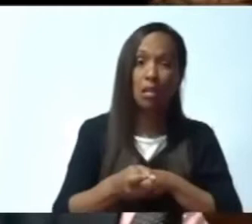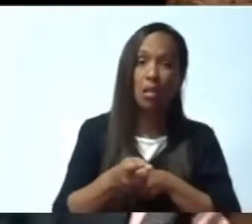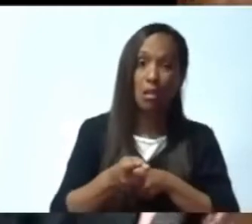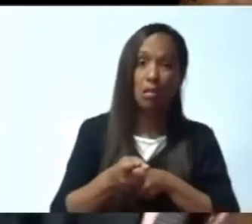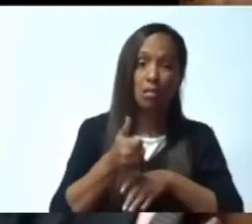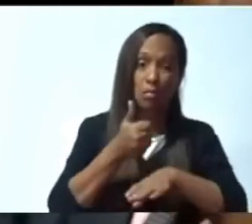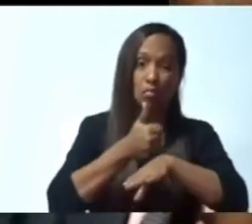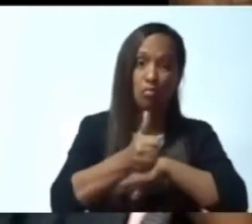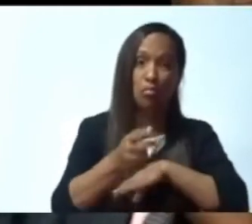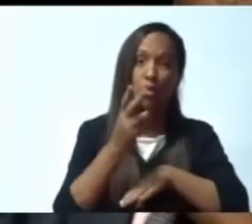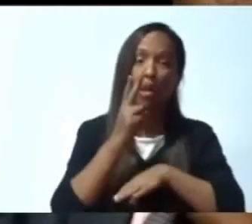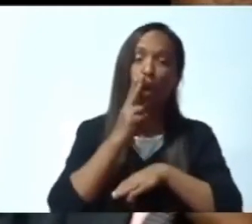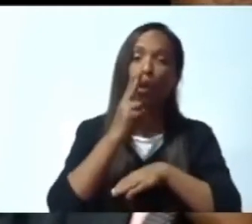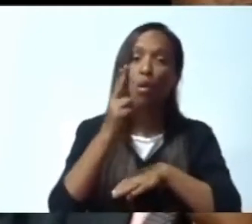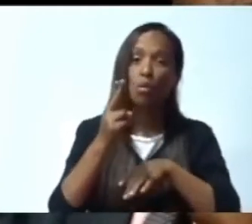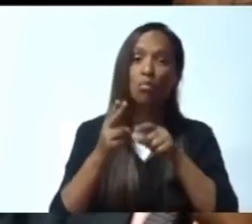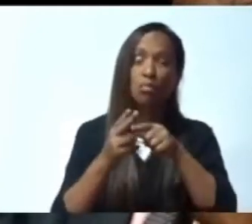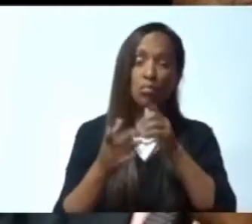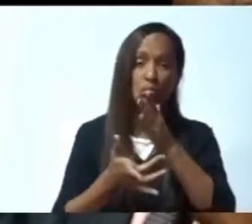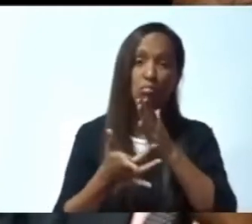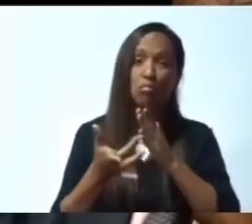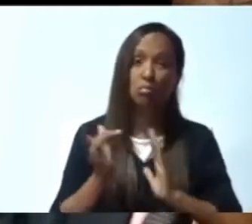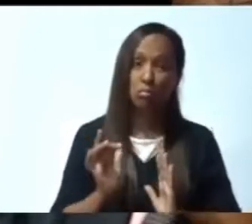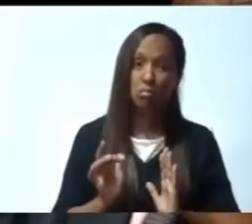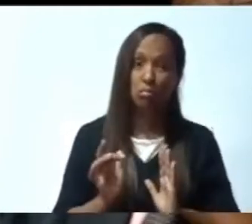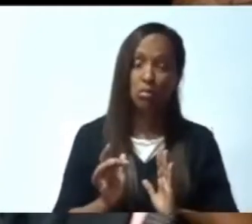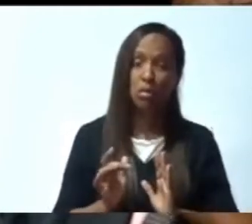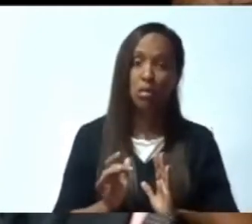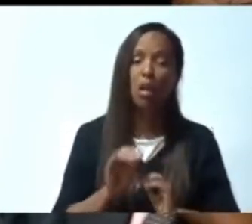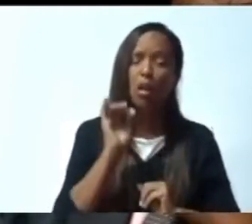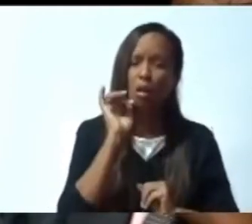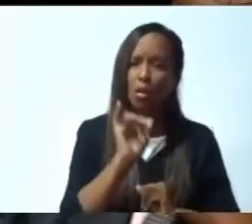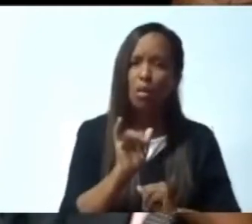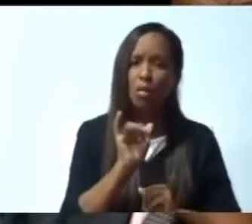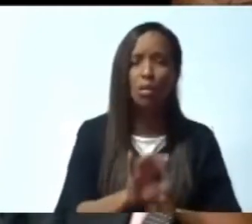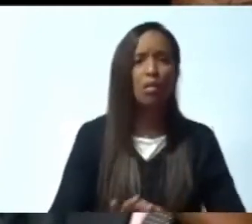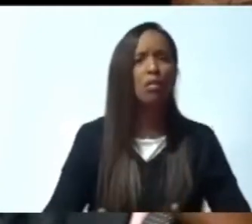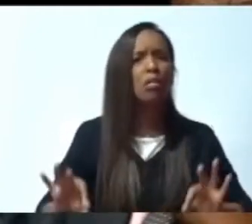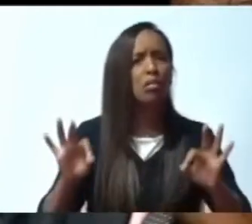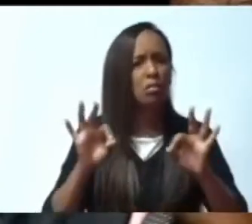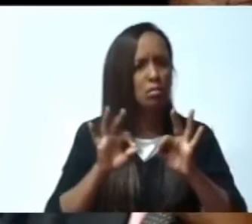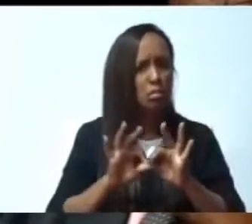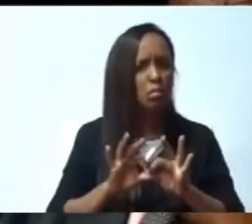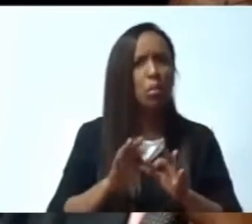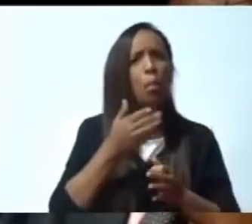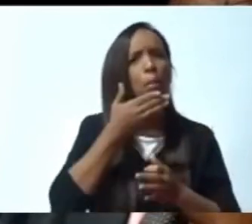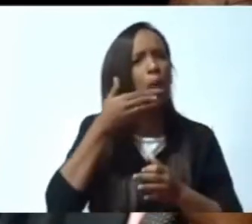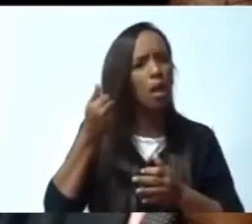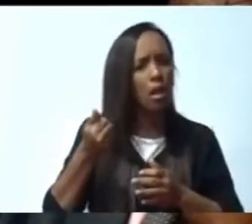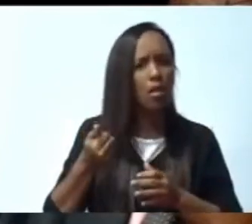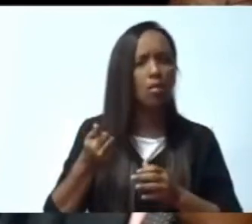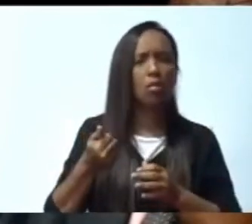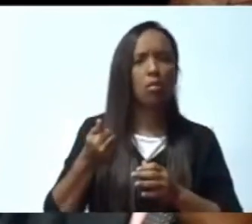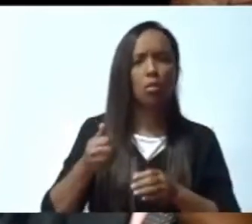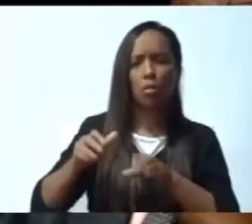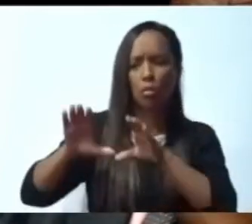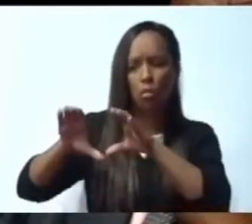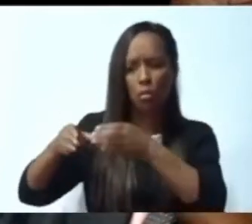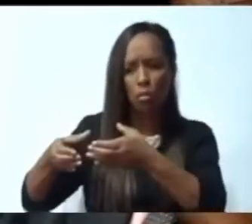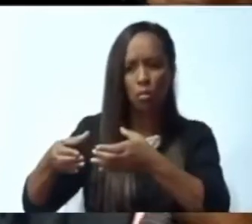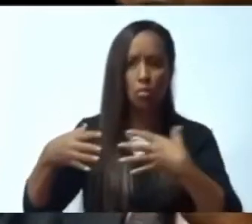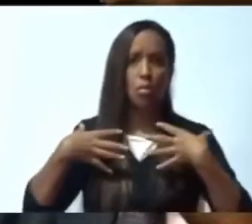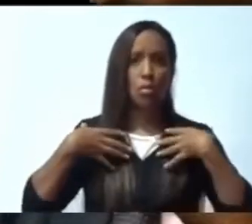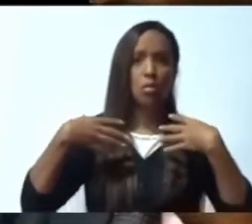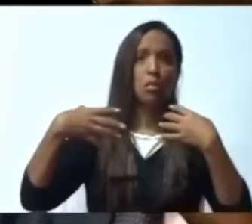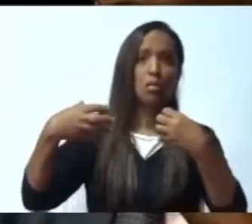este proyecto pase a la comisión de salud y que sí Omar mi amigo Orlando que se ponga un plazo